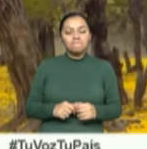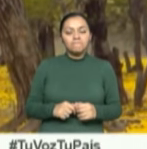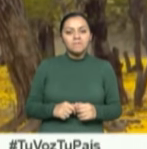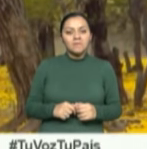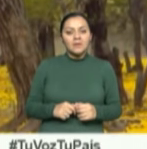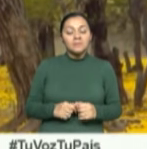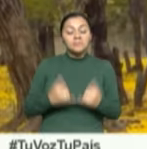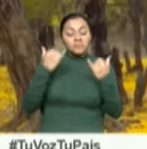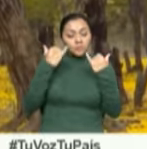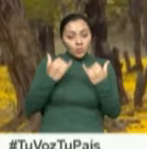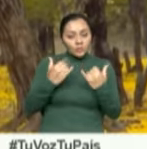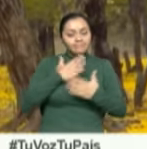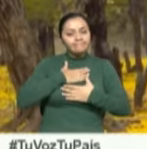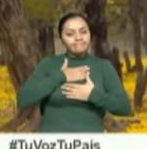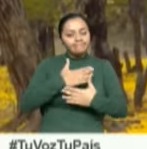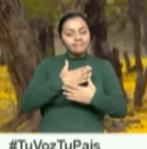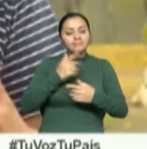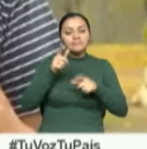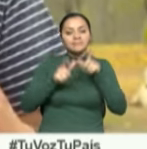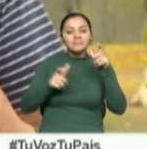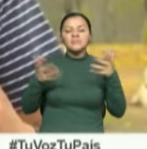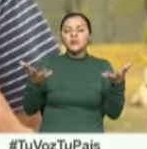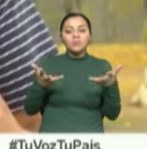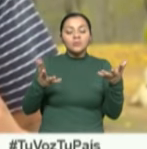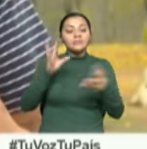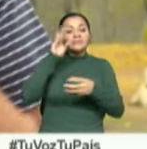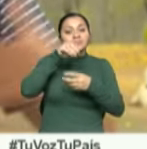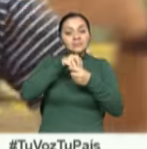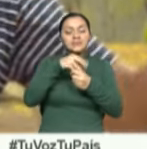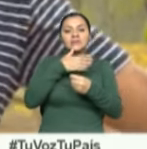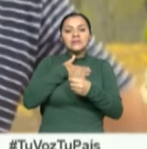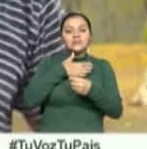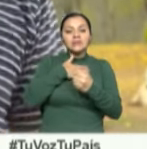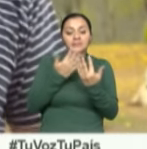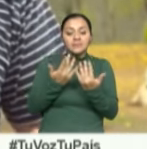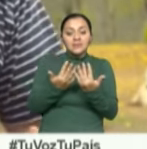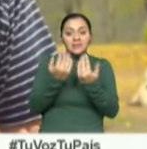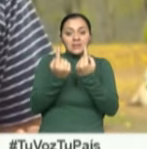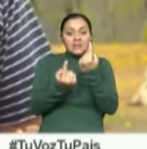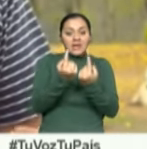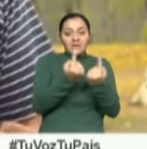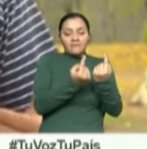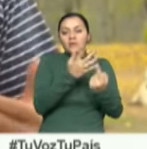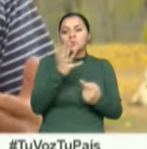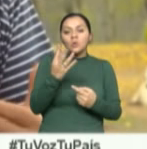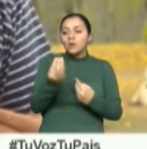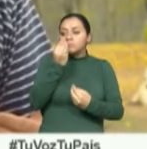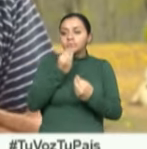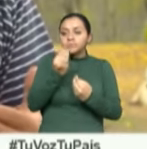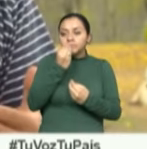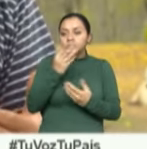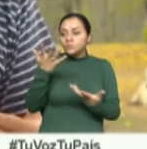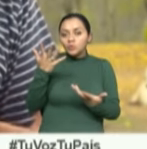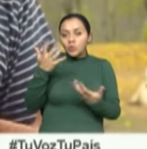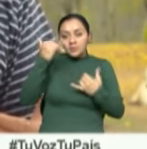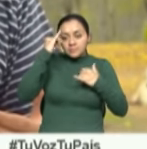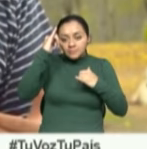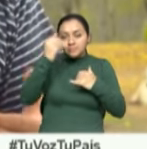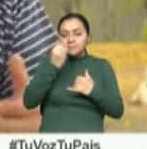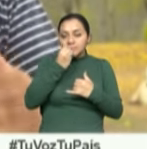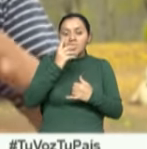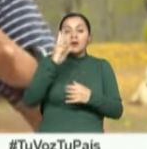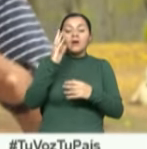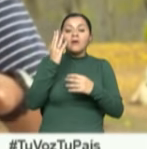Es una de las bondades también de la especie porque todavía no existe hierba para que se alimenten los animales. Entonces, la flor